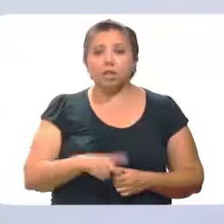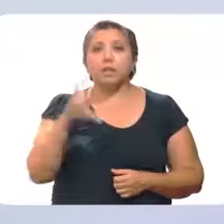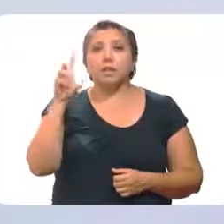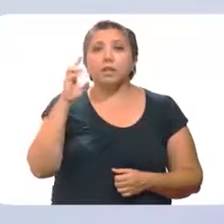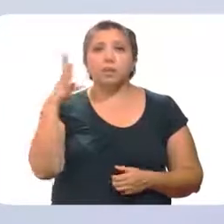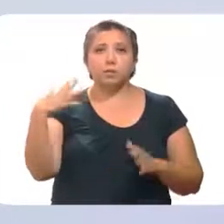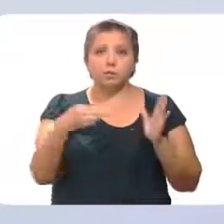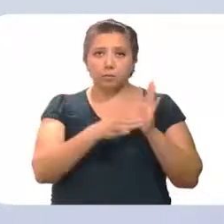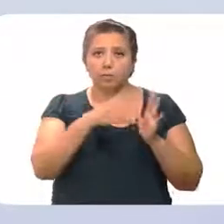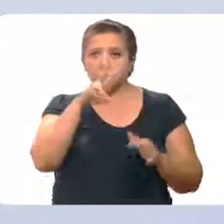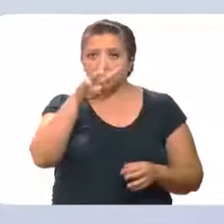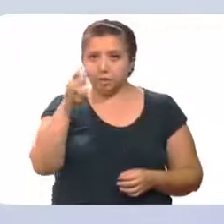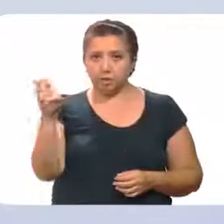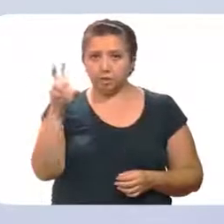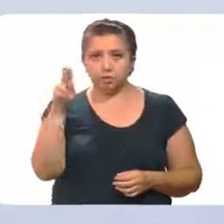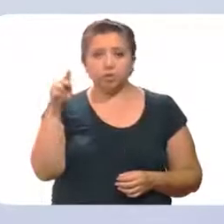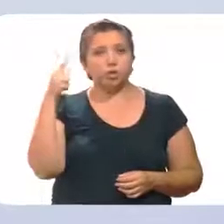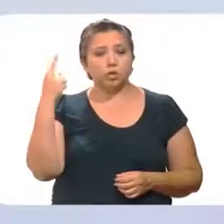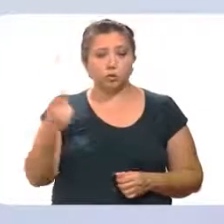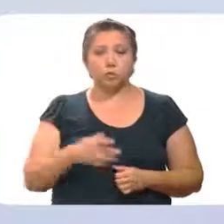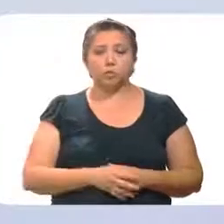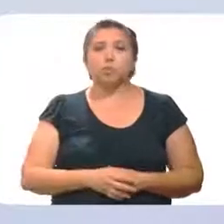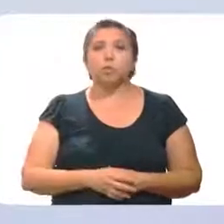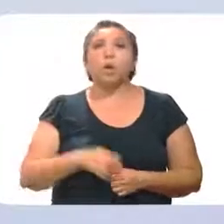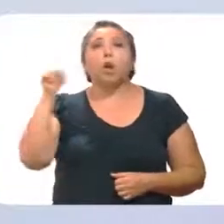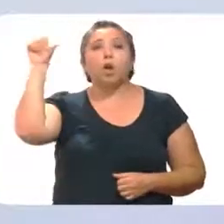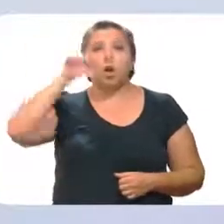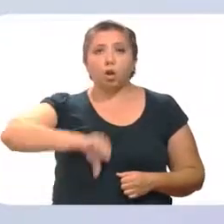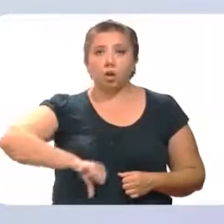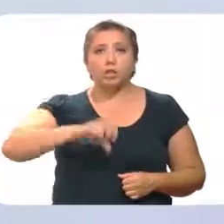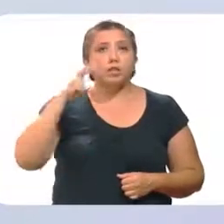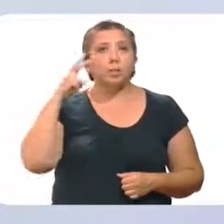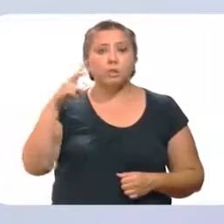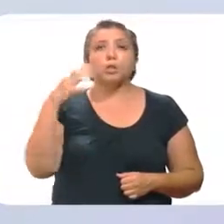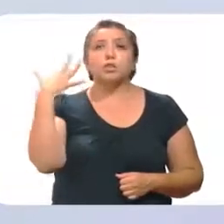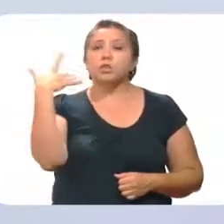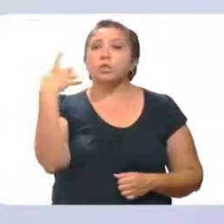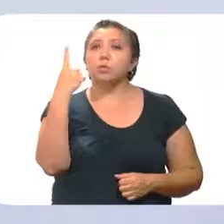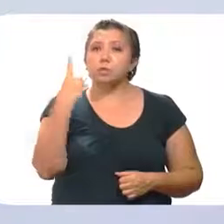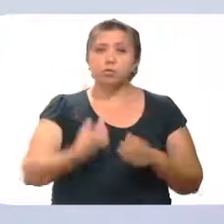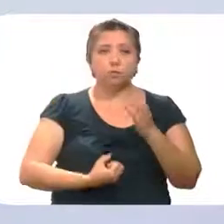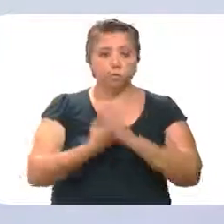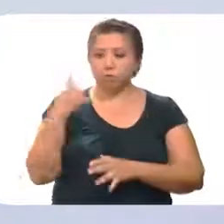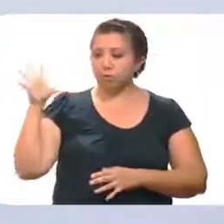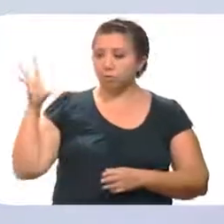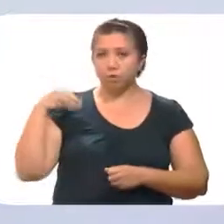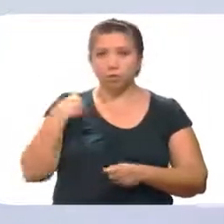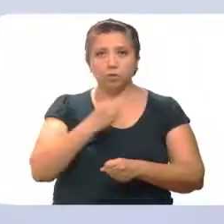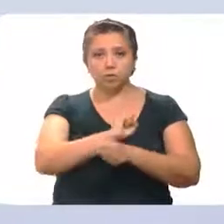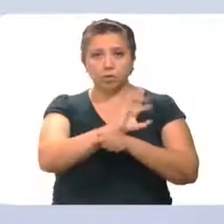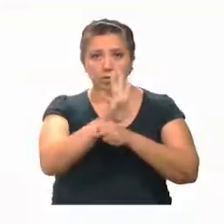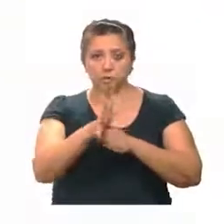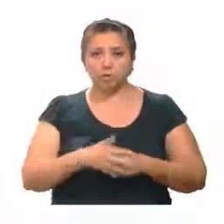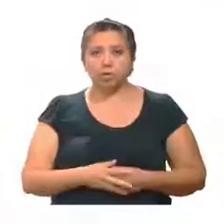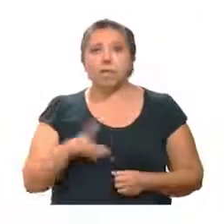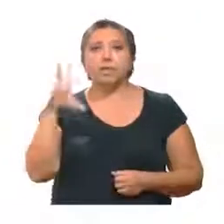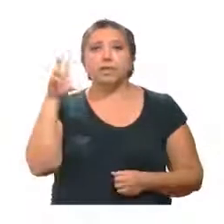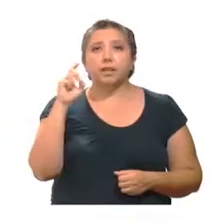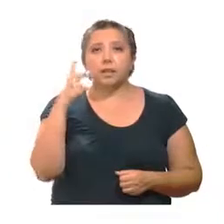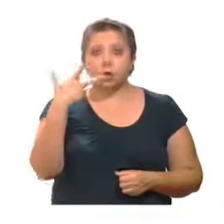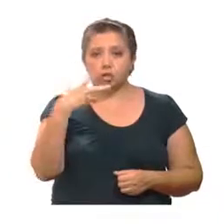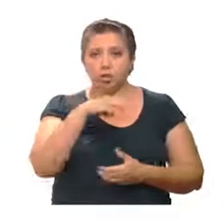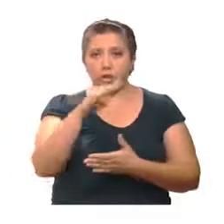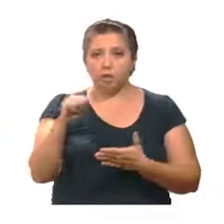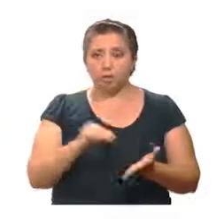son 34.381. Hoy se detectaron 51 nuevos contagios de coronavirus.